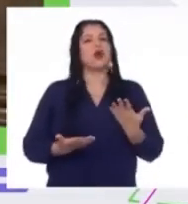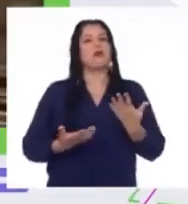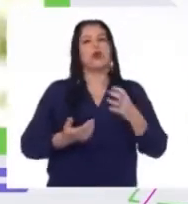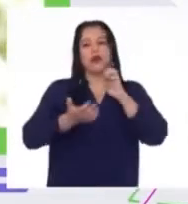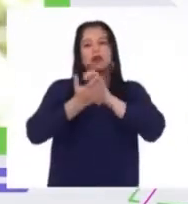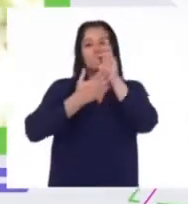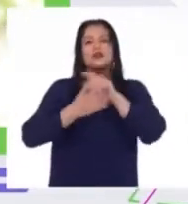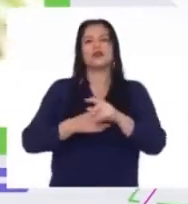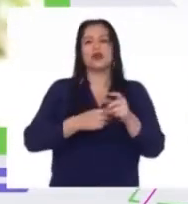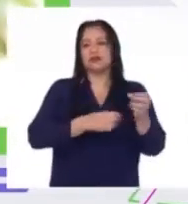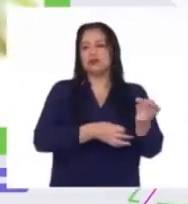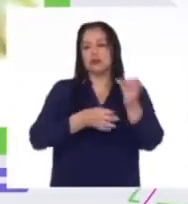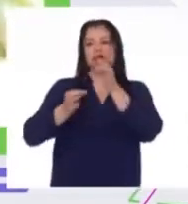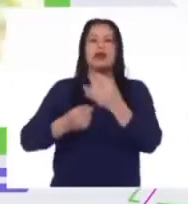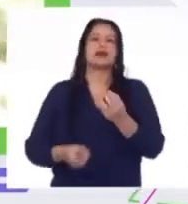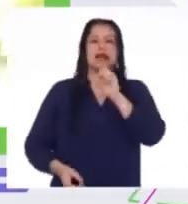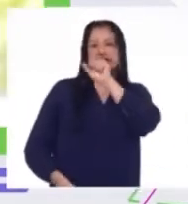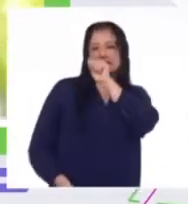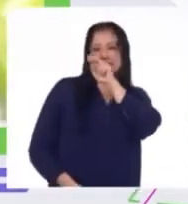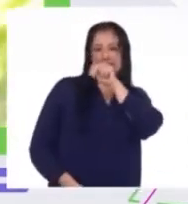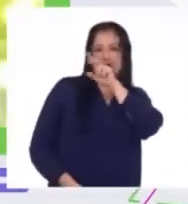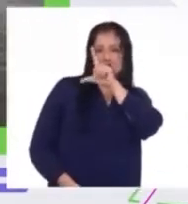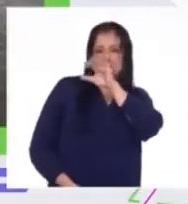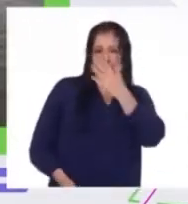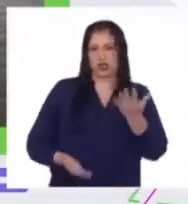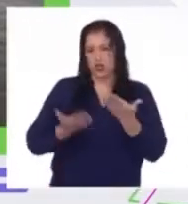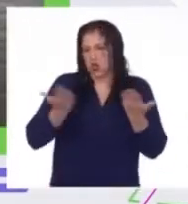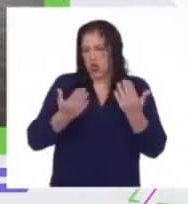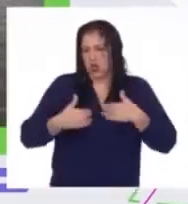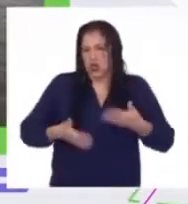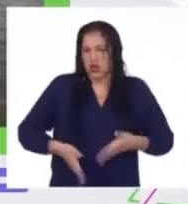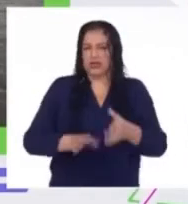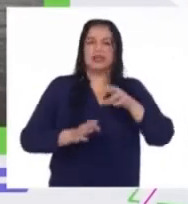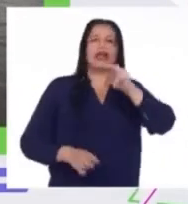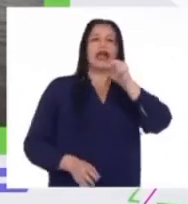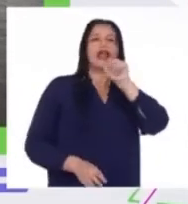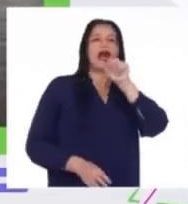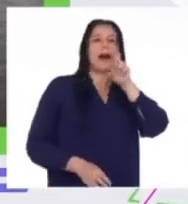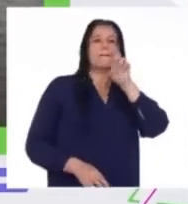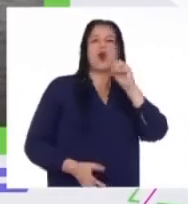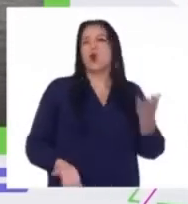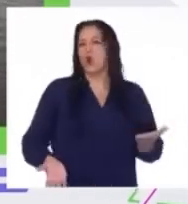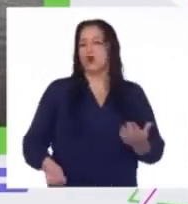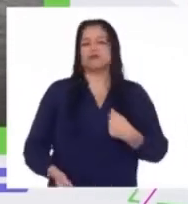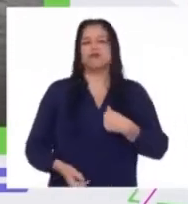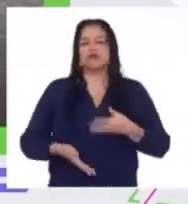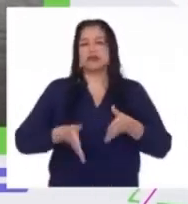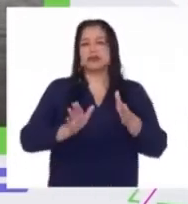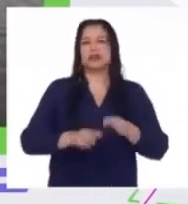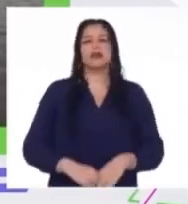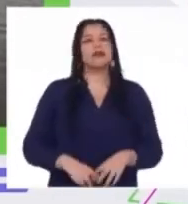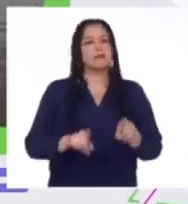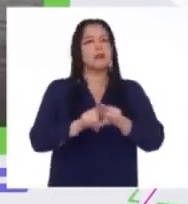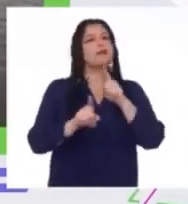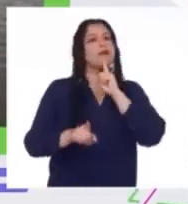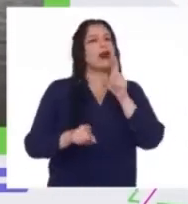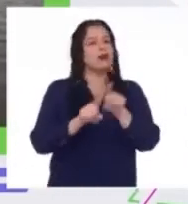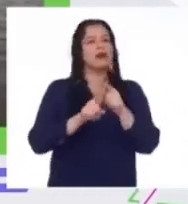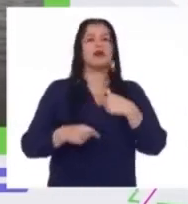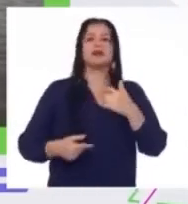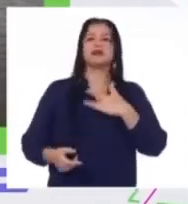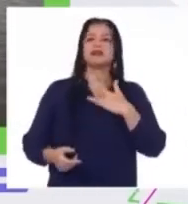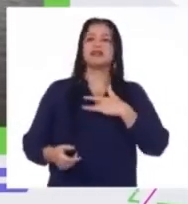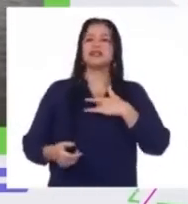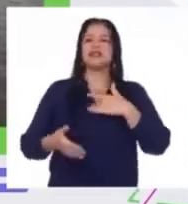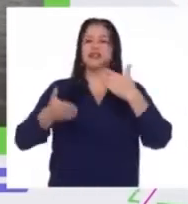comunidad de San Luis, vengo a estudiar acá. Yo soy del Napo, mi papá es de acá también del Napo, y yo me siento